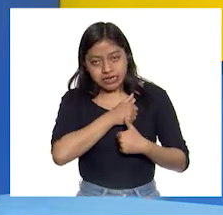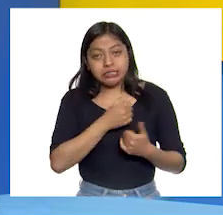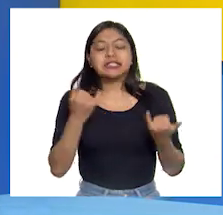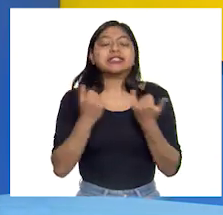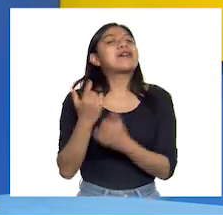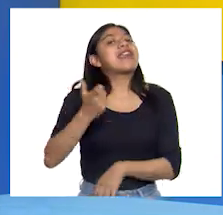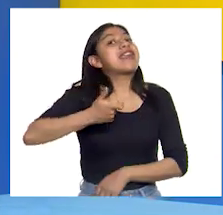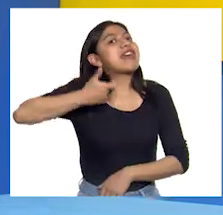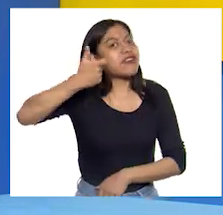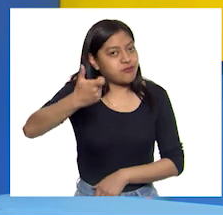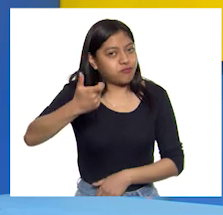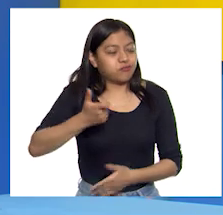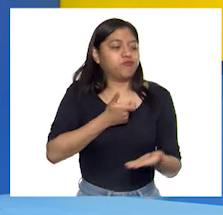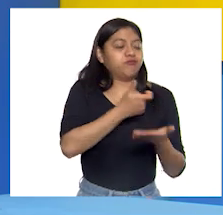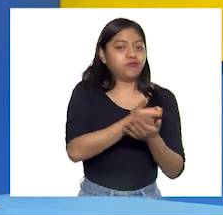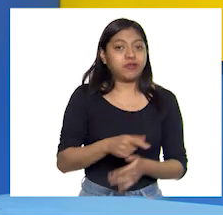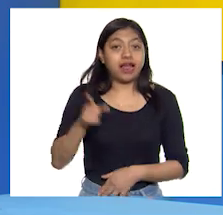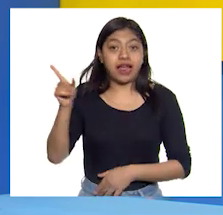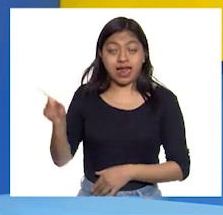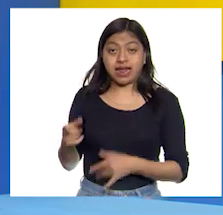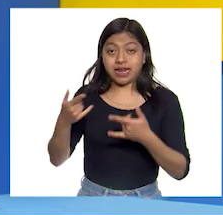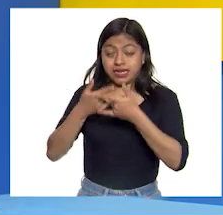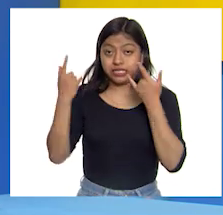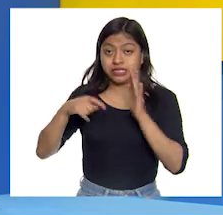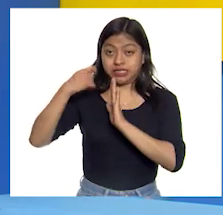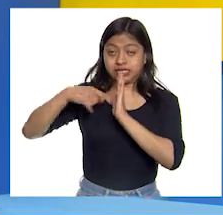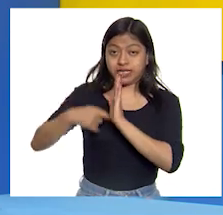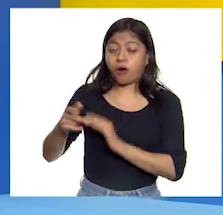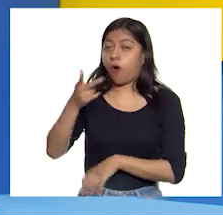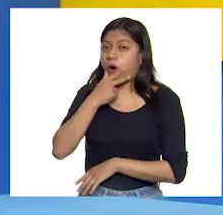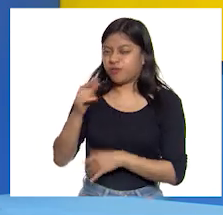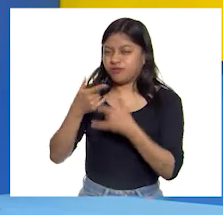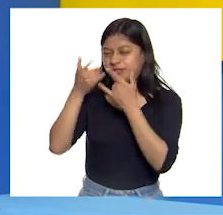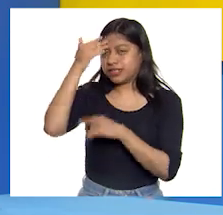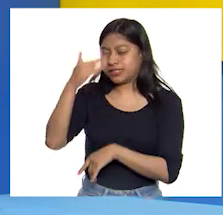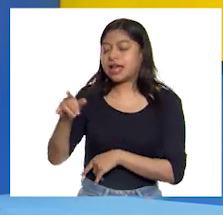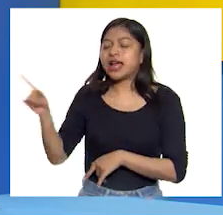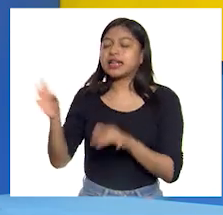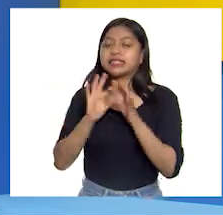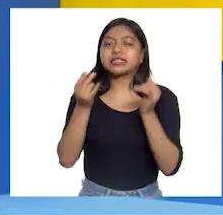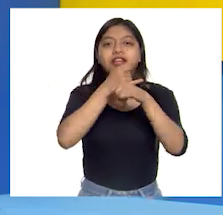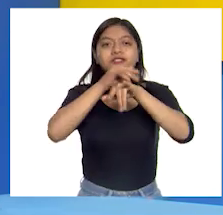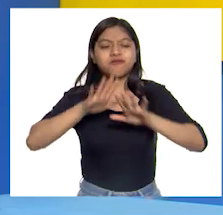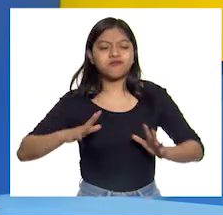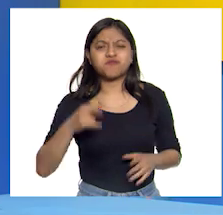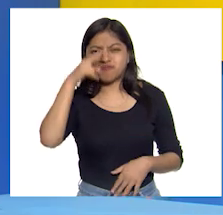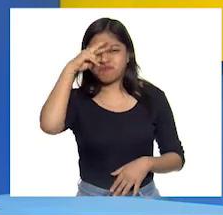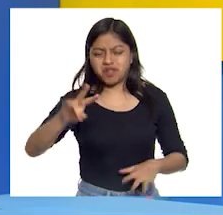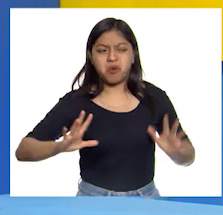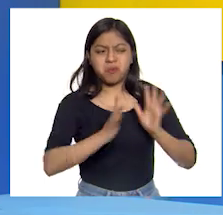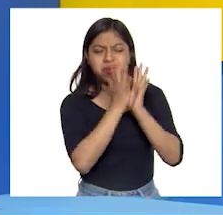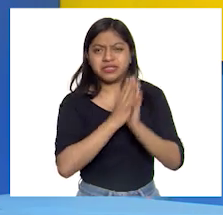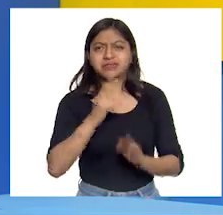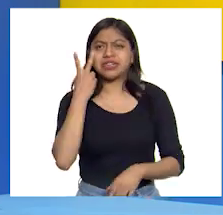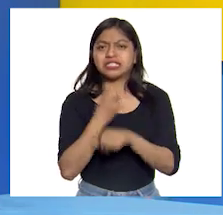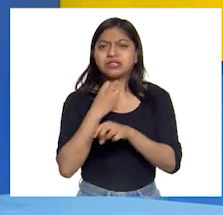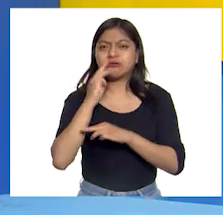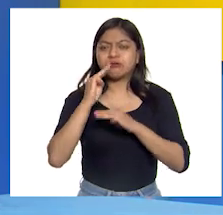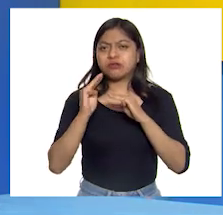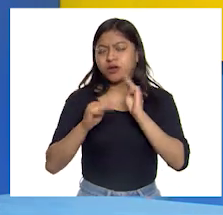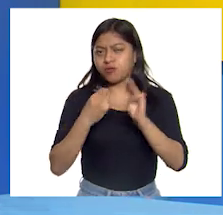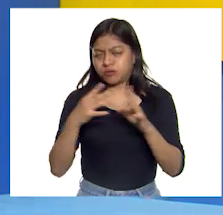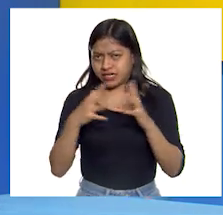siguiente video, el historiador Veremundo Carrillo nos brindará más información acerca de la participación de México en la Segunda Guerra Mundial. Vamos